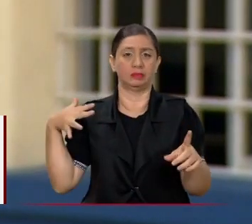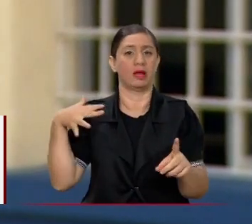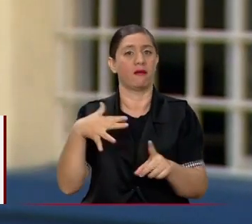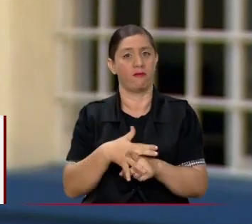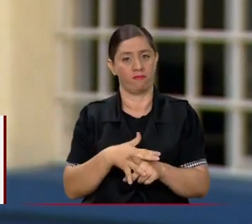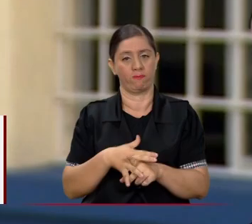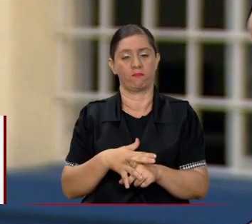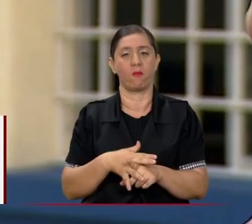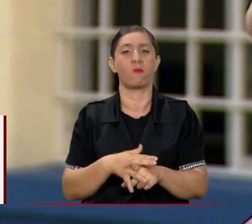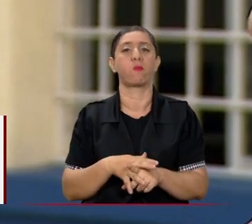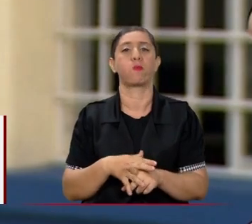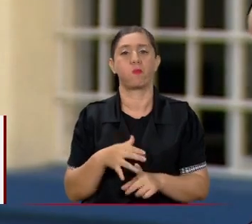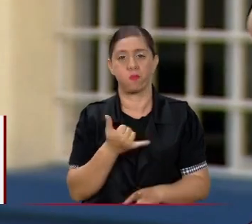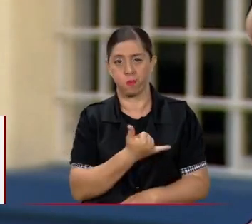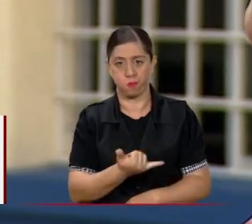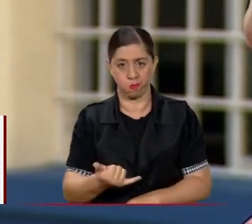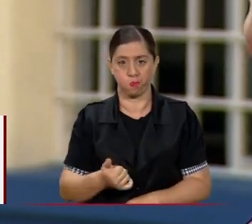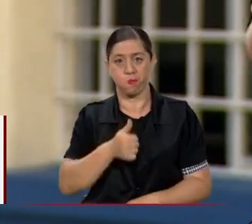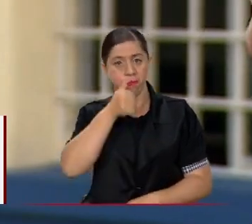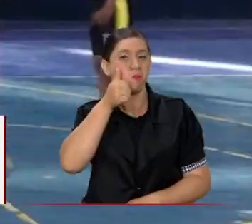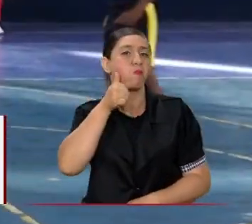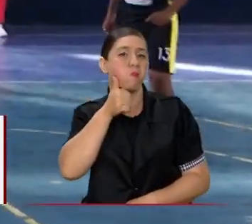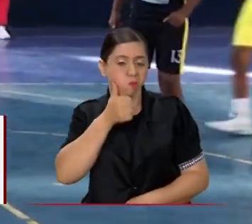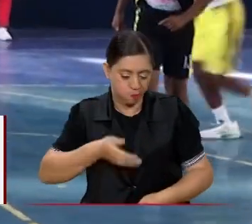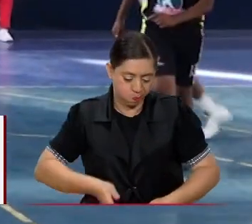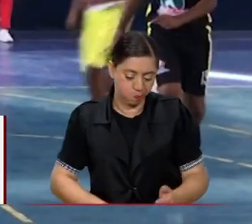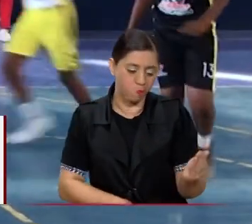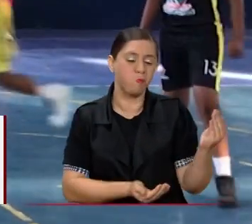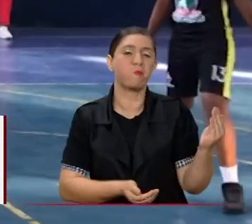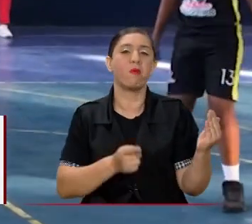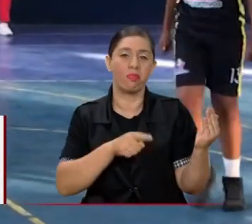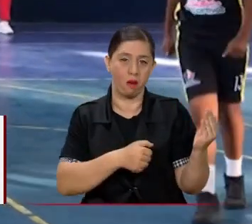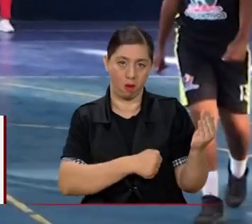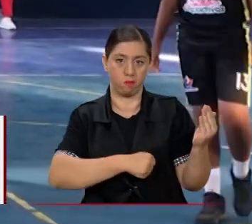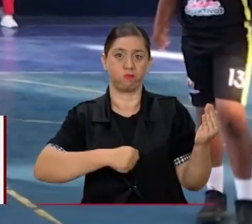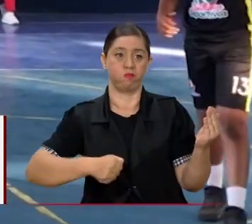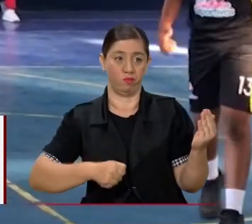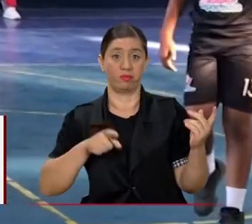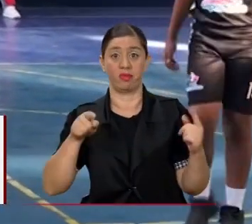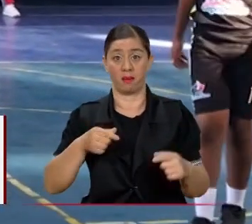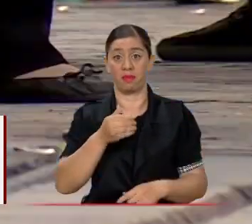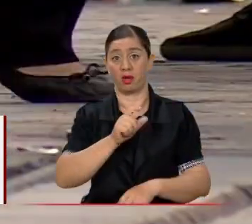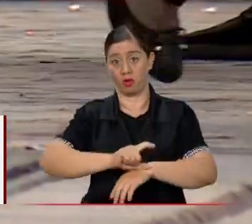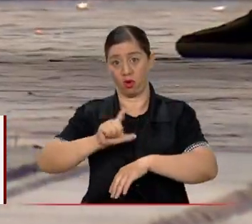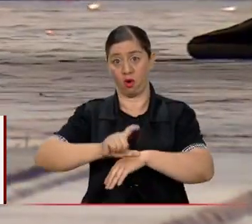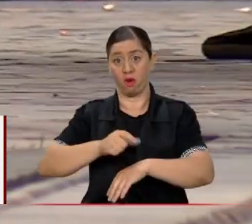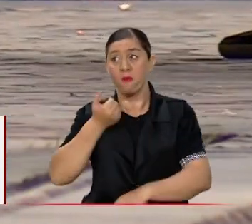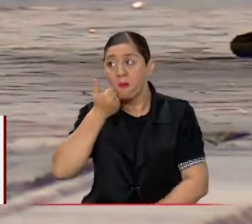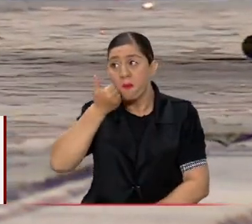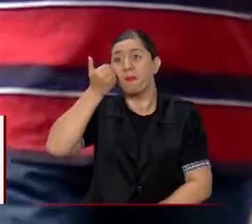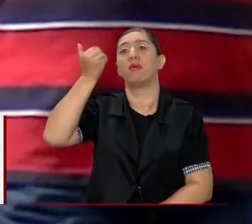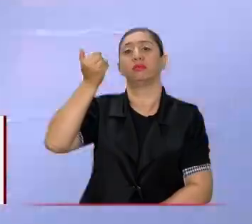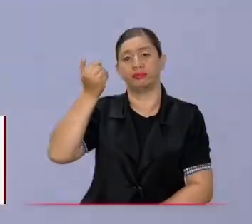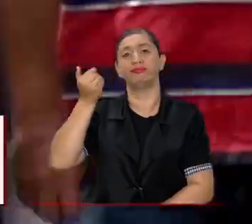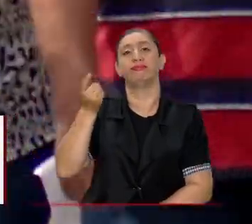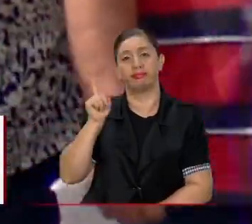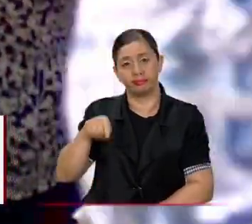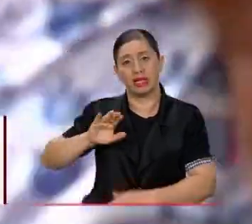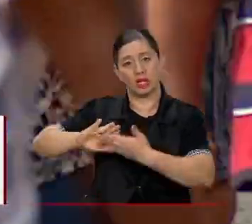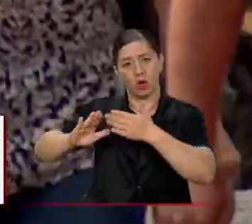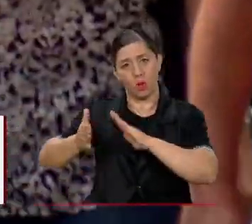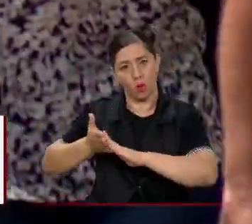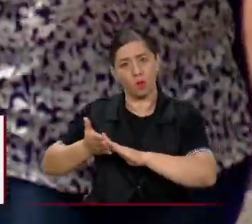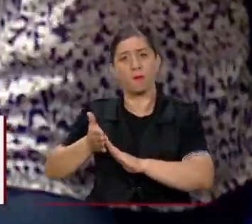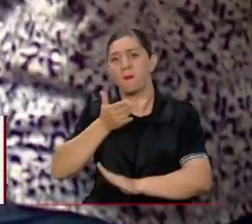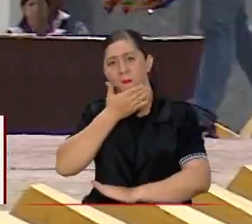estado nutricional de los productos de este embarazo de los recién nacidos. Aquellos que están en edad escolar y adultos mayores pertenecen a las comunidades que